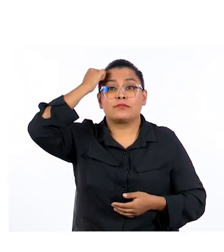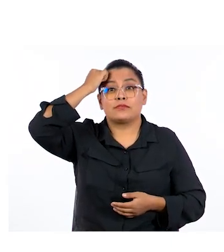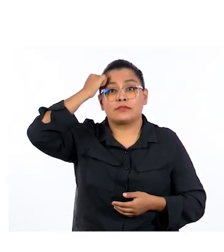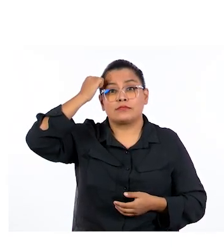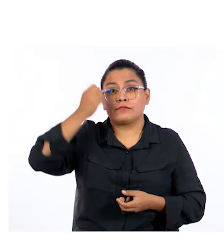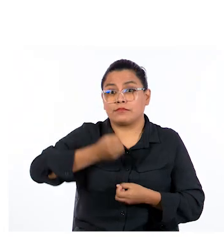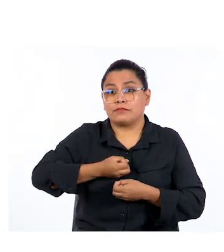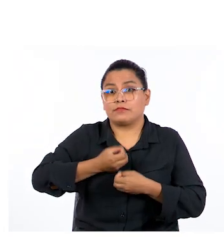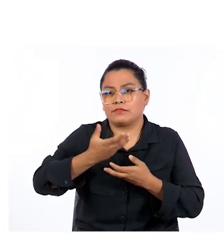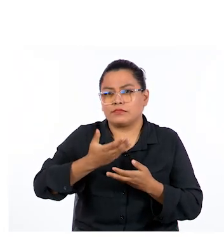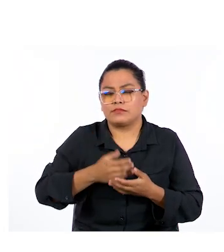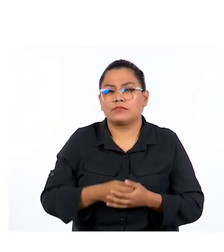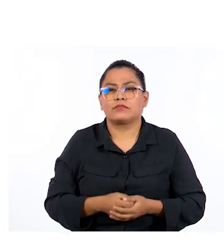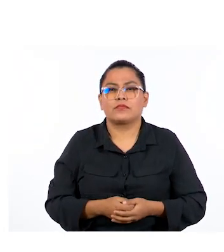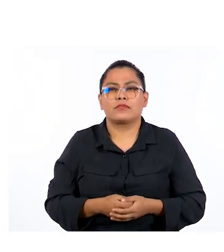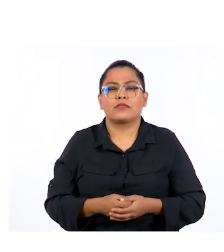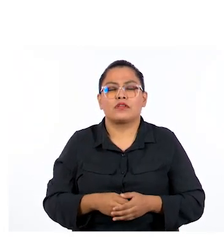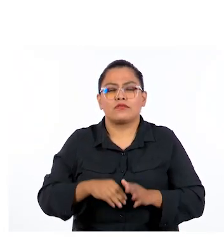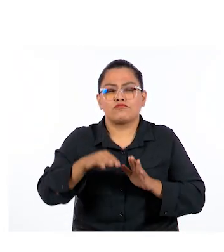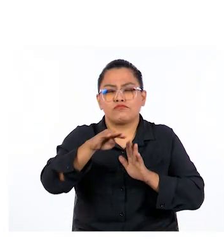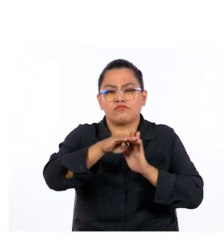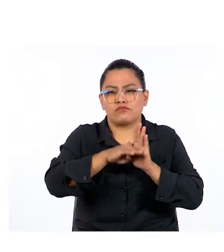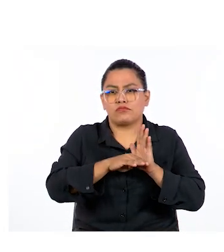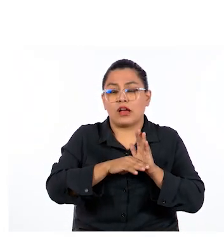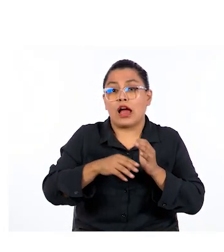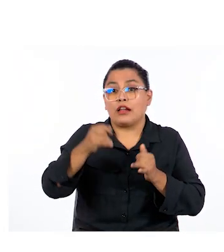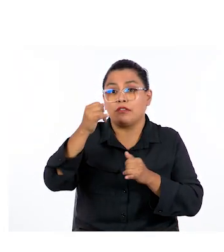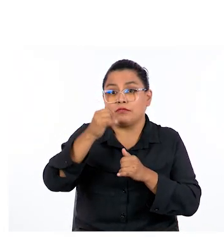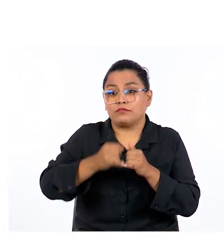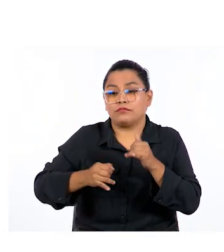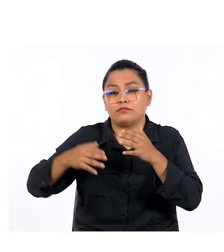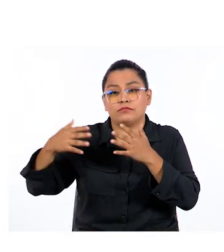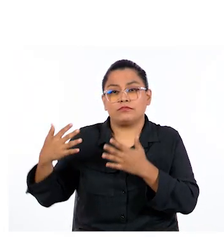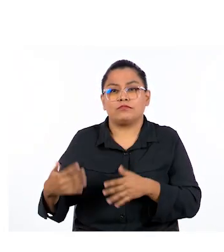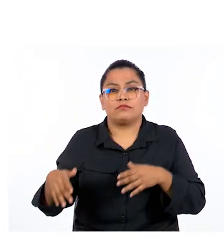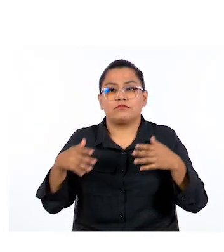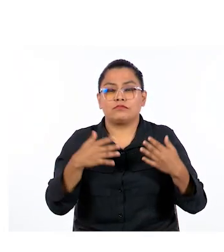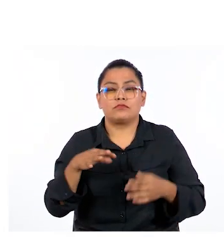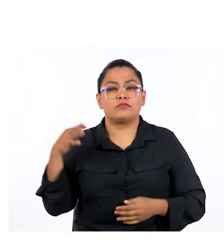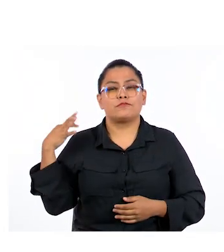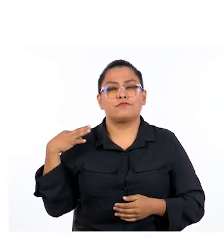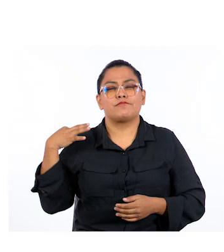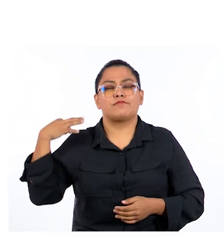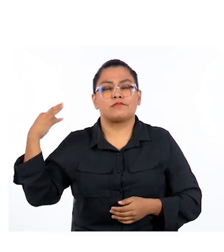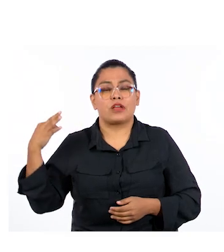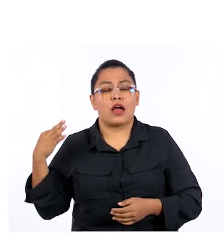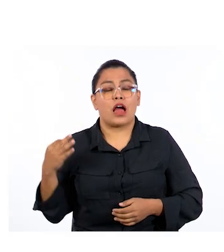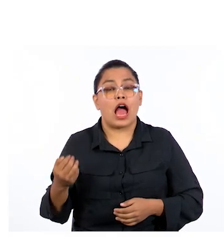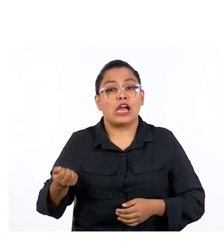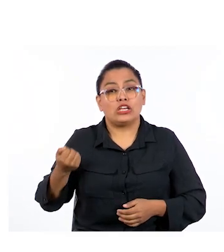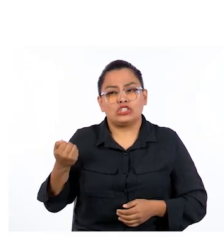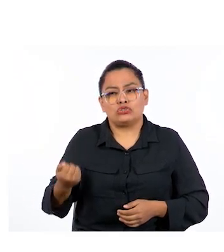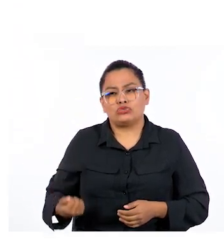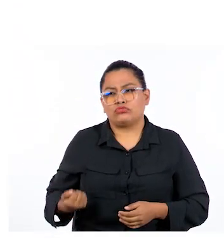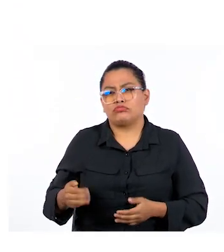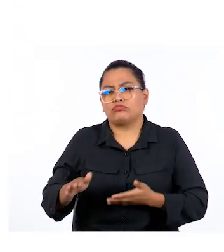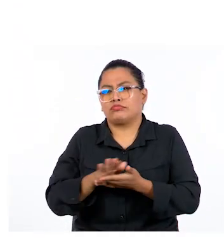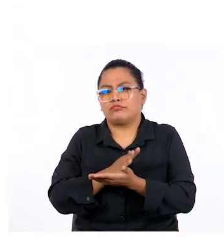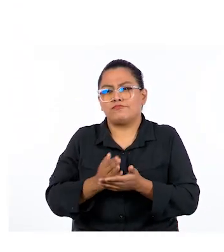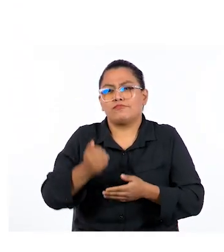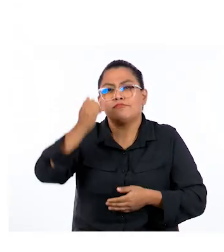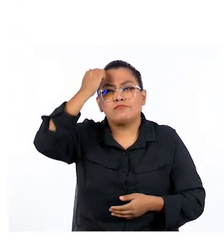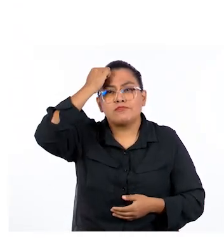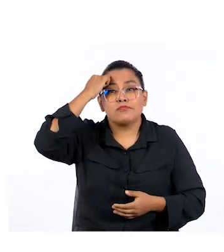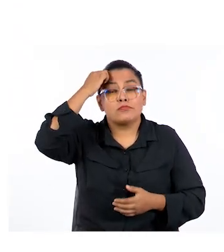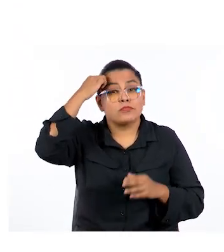en las indicaciones, al final de cada actividad, invitamos al estudiante a socializar lo que ha aprendido. El